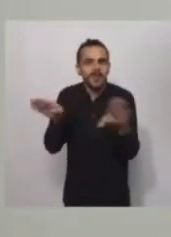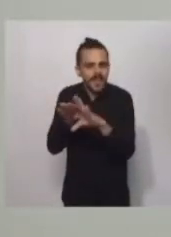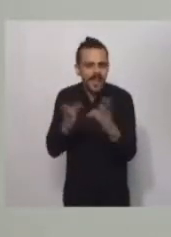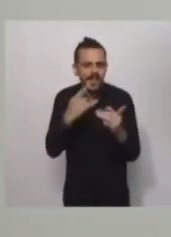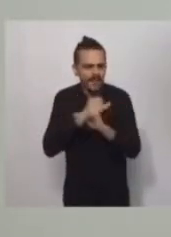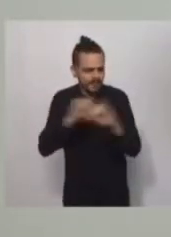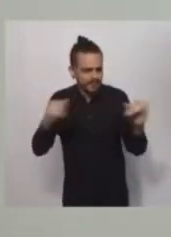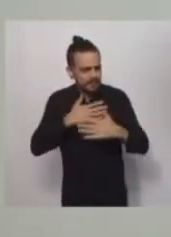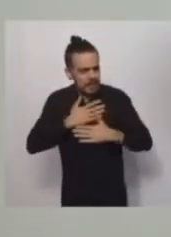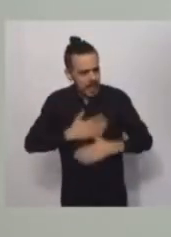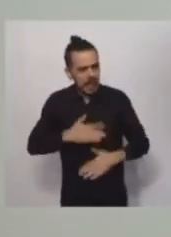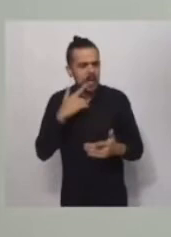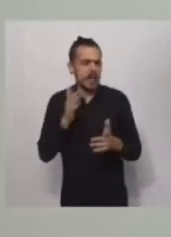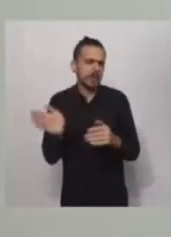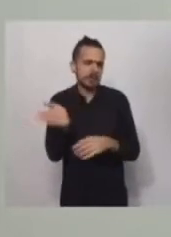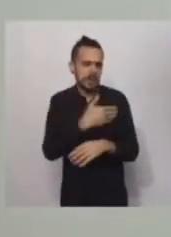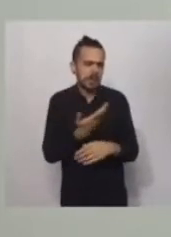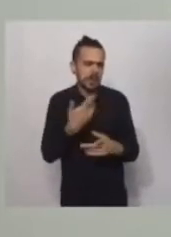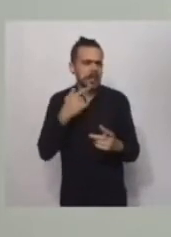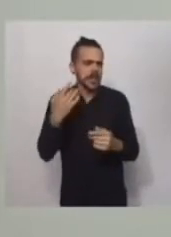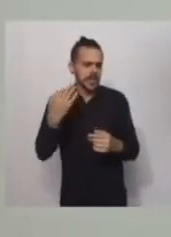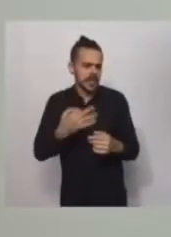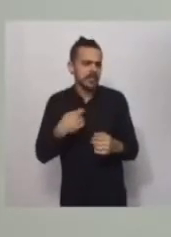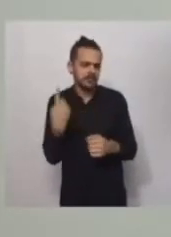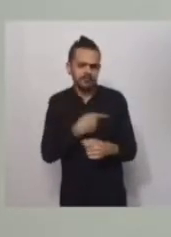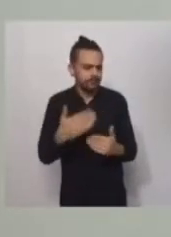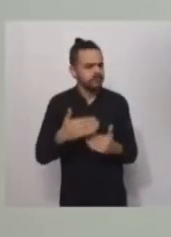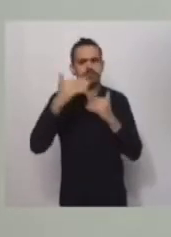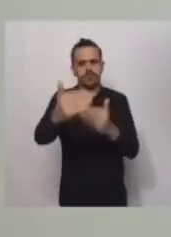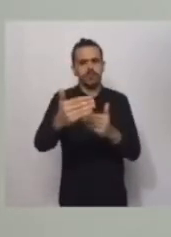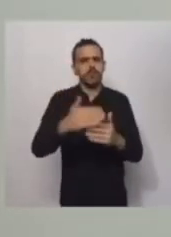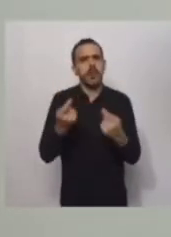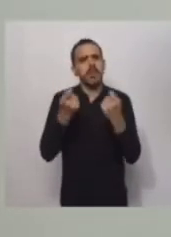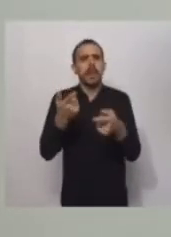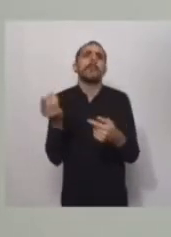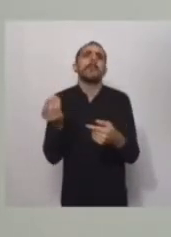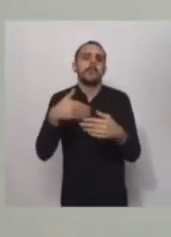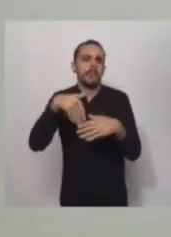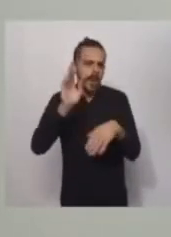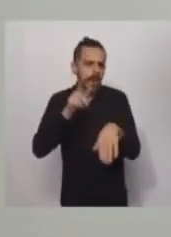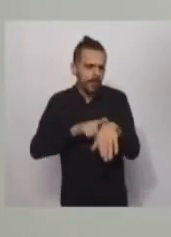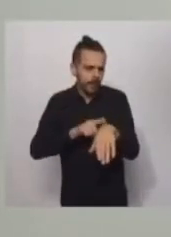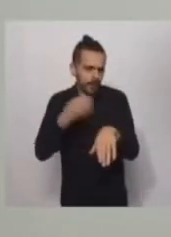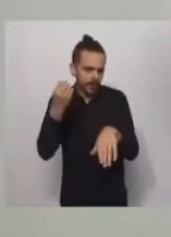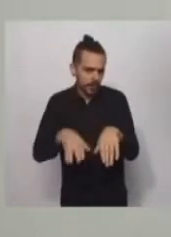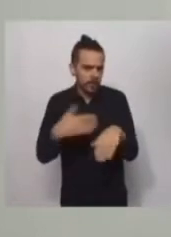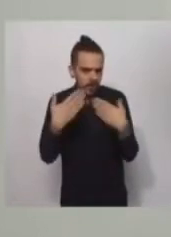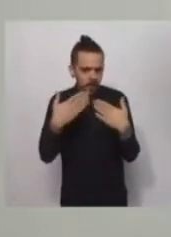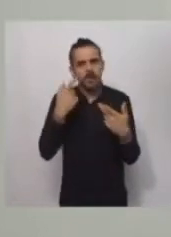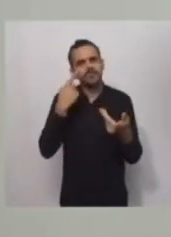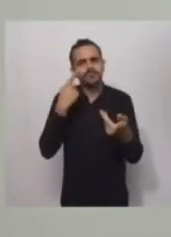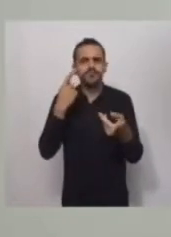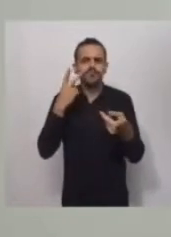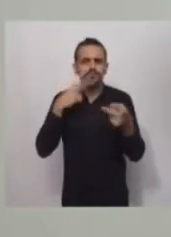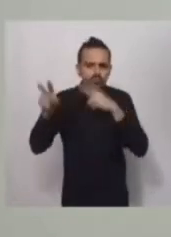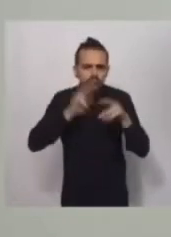finalizar la inscripción, pero sí ingresó a nuestro sistema, lo tenemos registrado con su usuario y contraseña, pero no pudo finalizar su